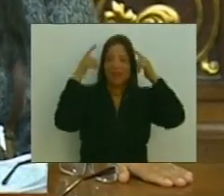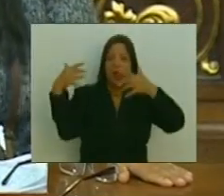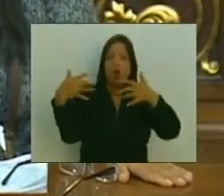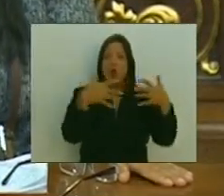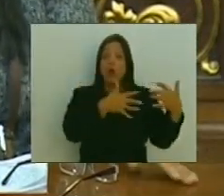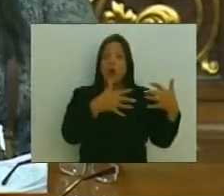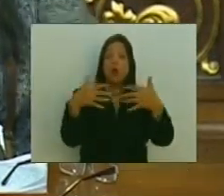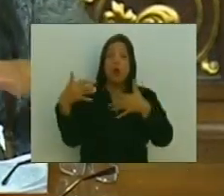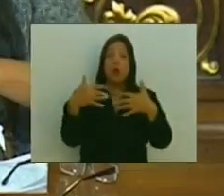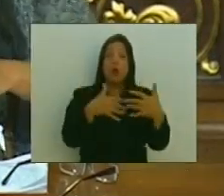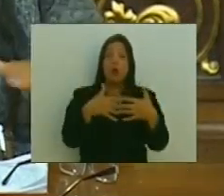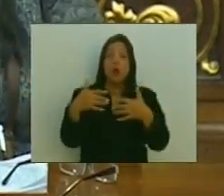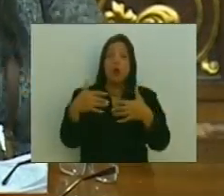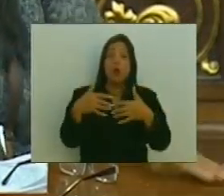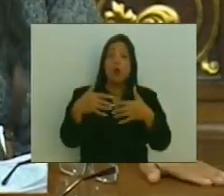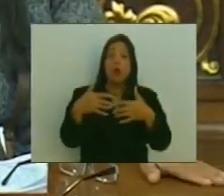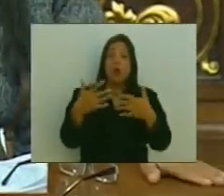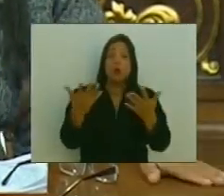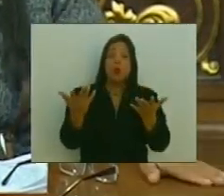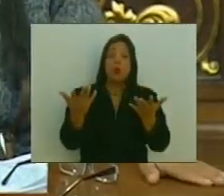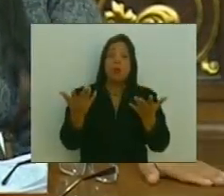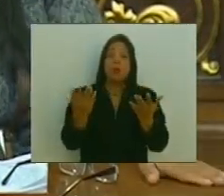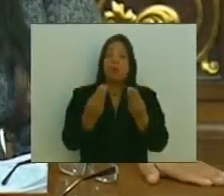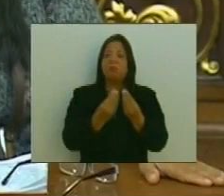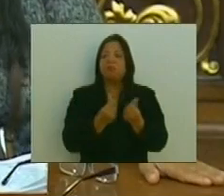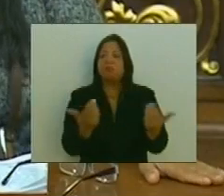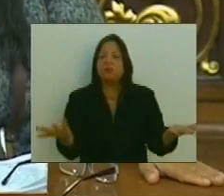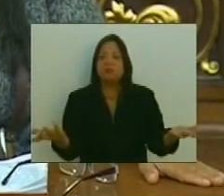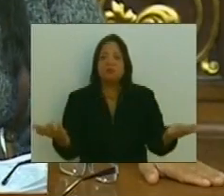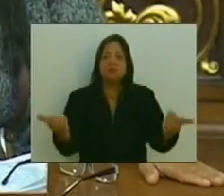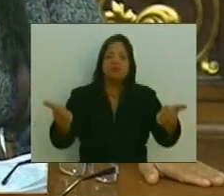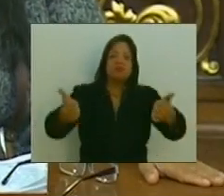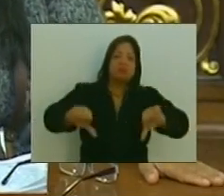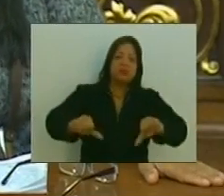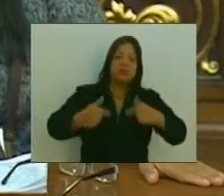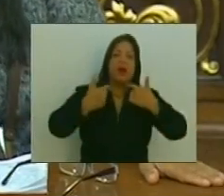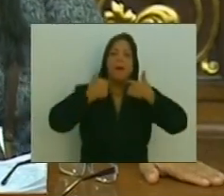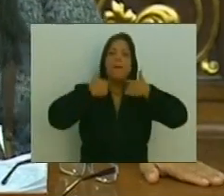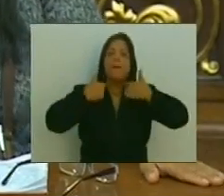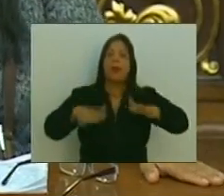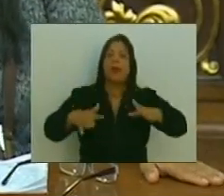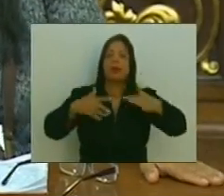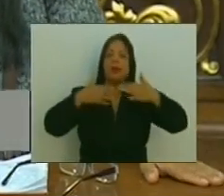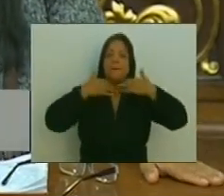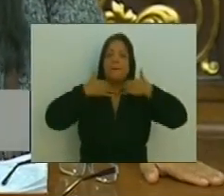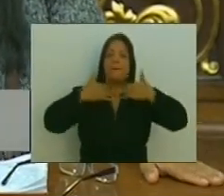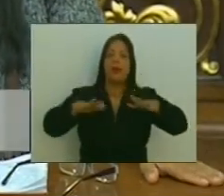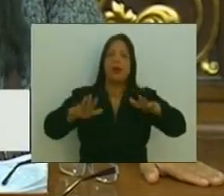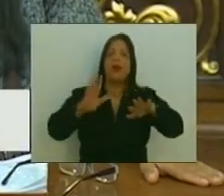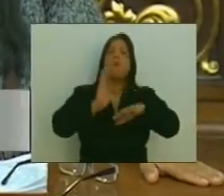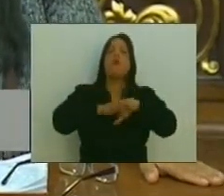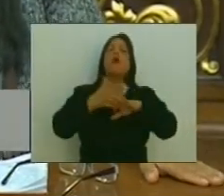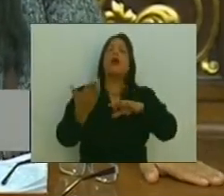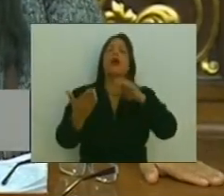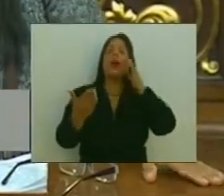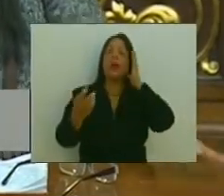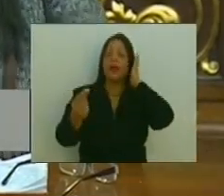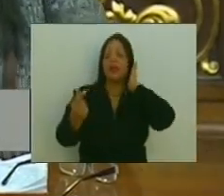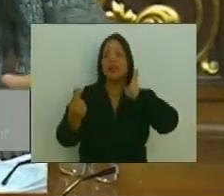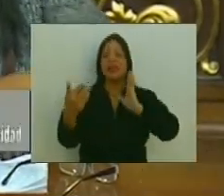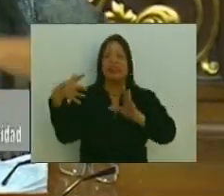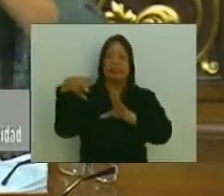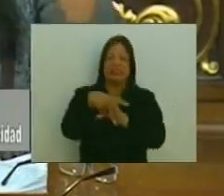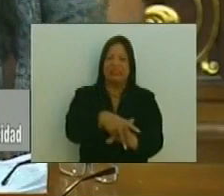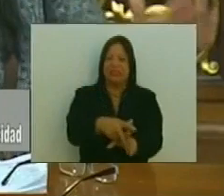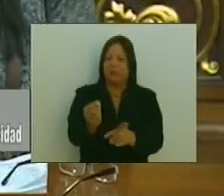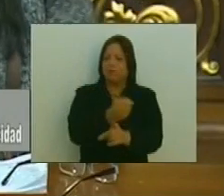luchas se daban sobre terreno infértil, estéril, porque el capitalismo, a través